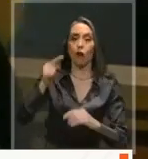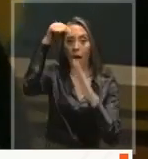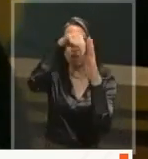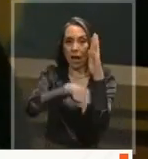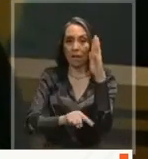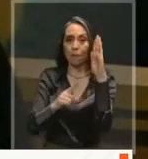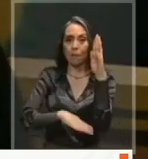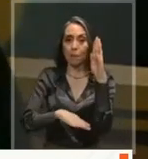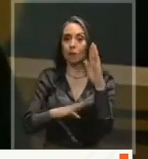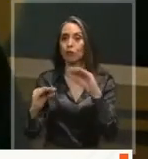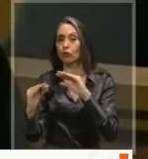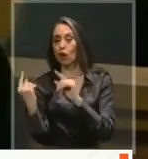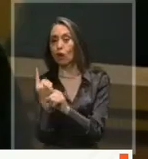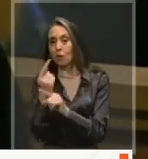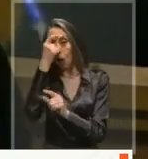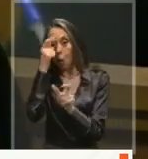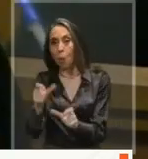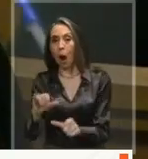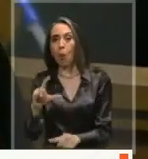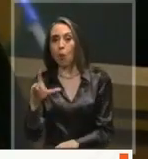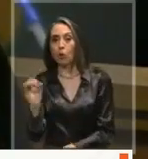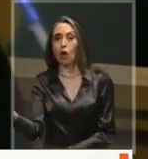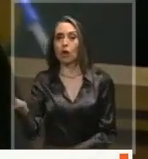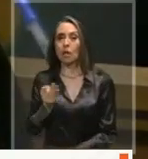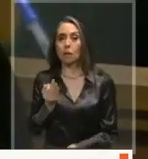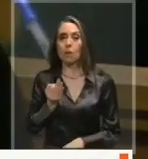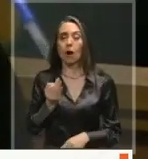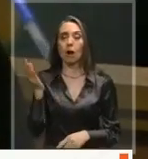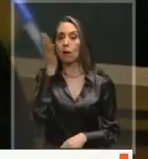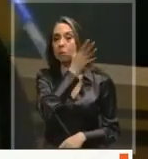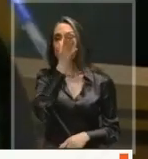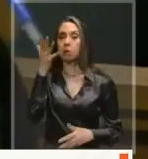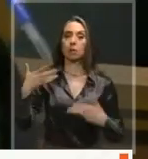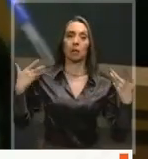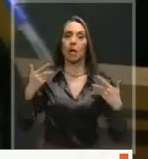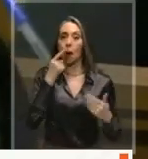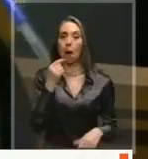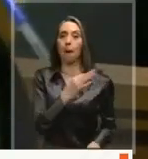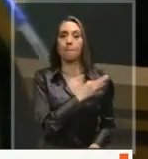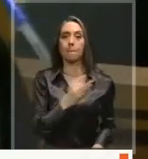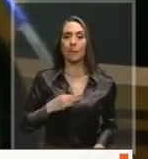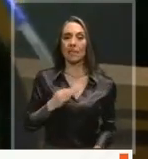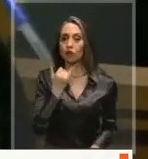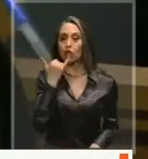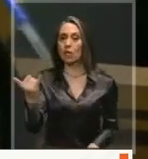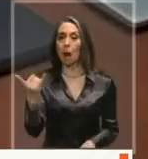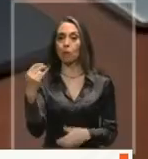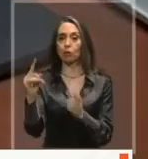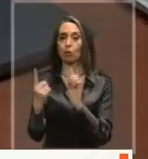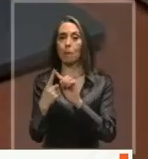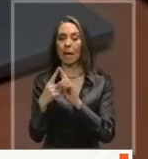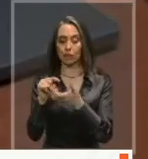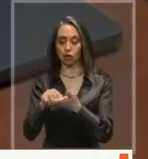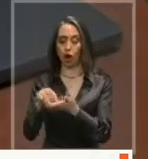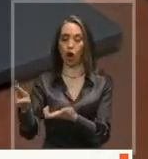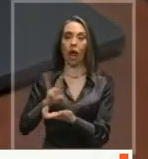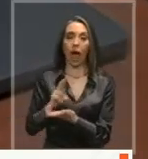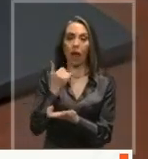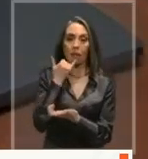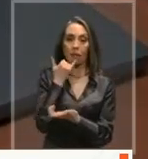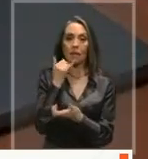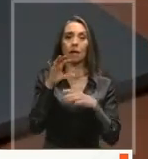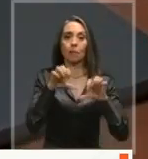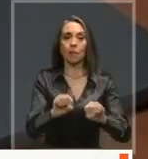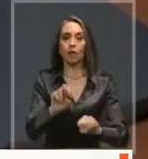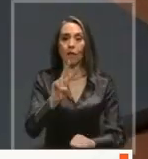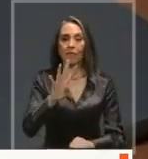con el guardia de nombre Julio y me respondió se le había subido los humos porque el mismo ministro lo había llamado a él a su teléfono personalmente. Clave para dar con los